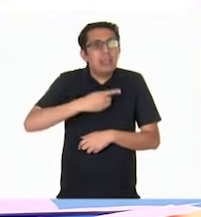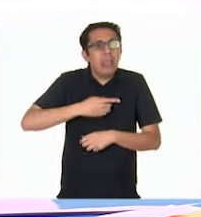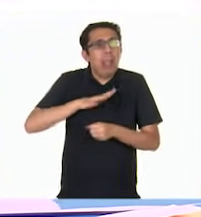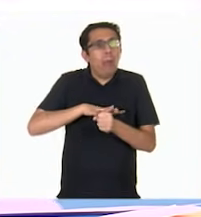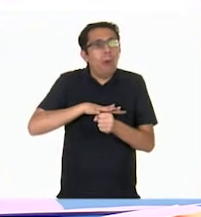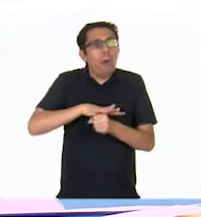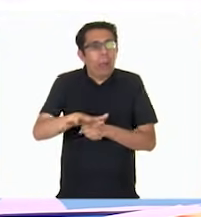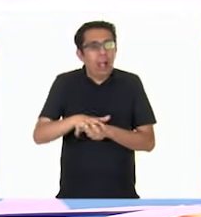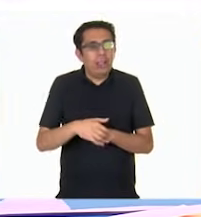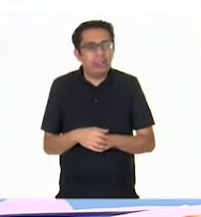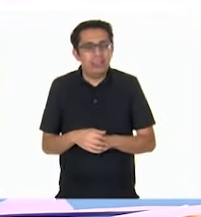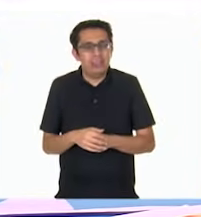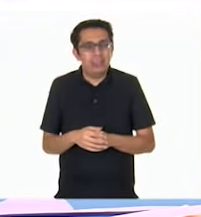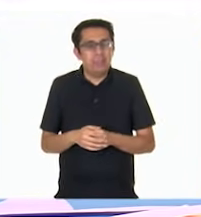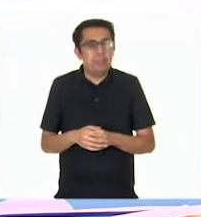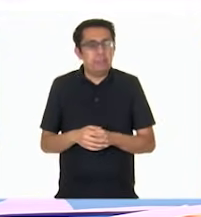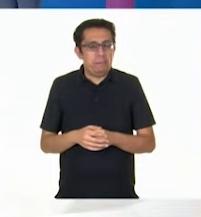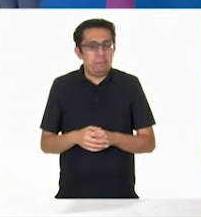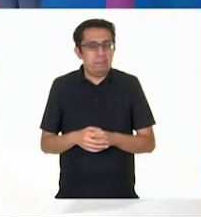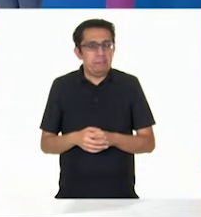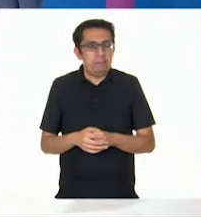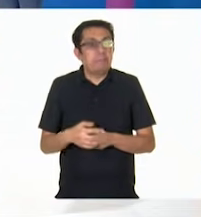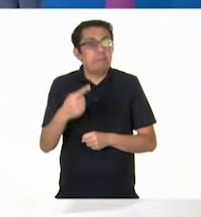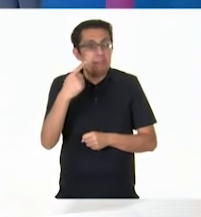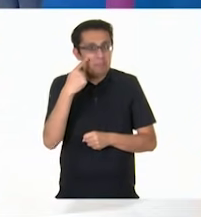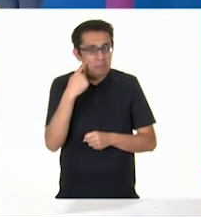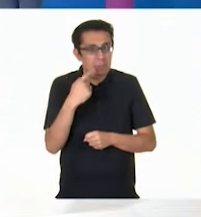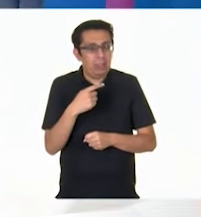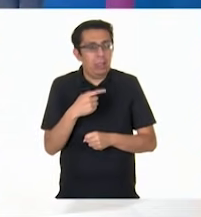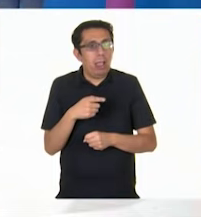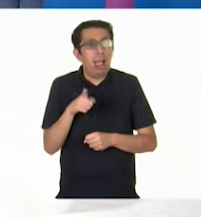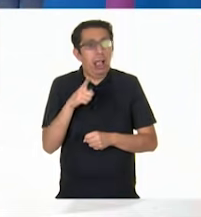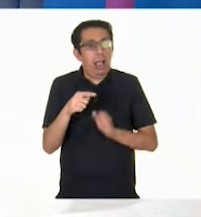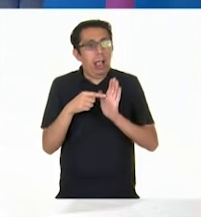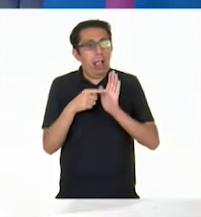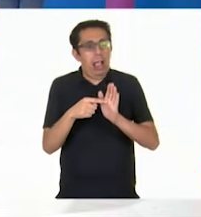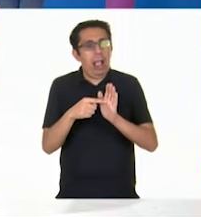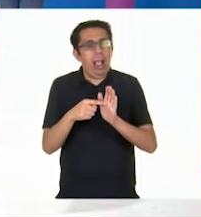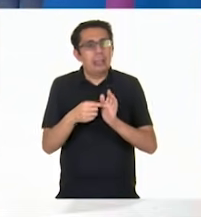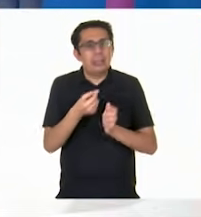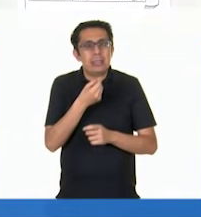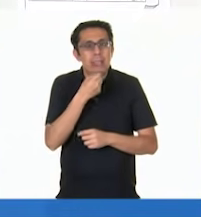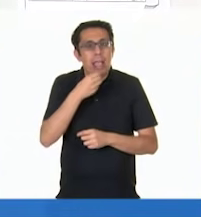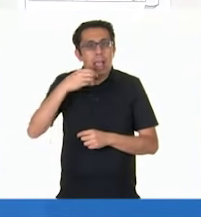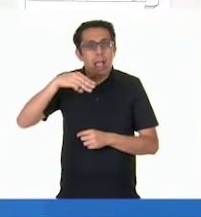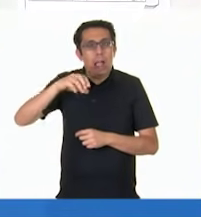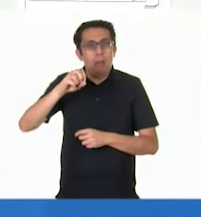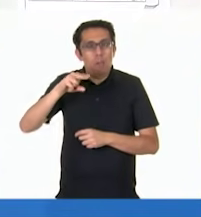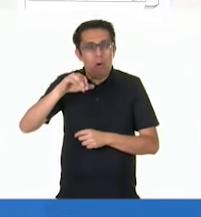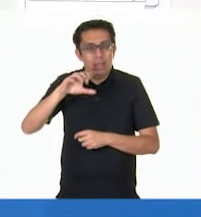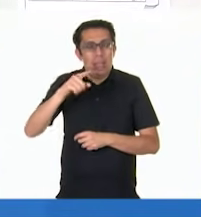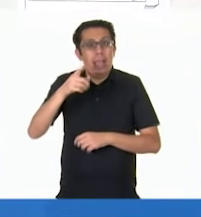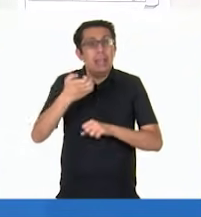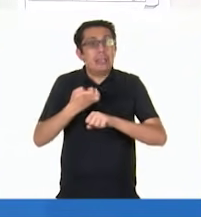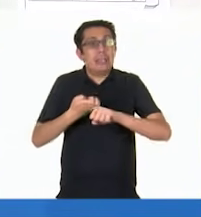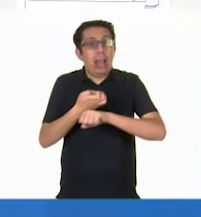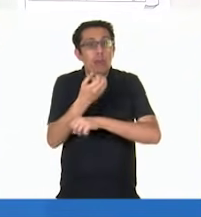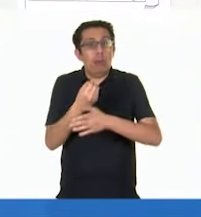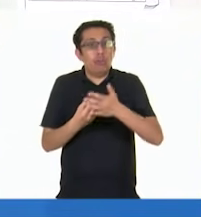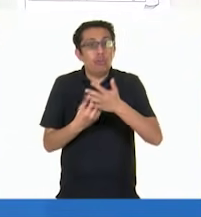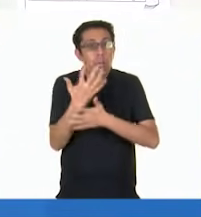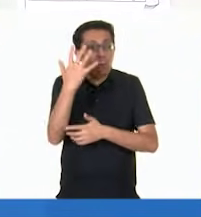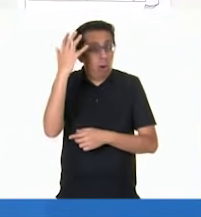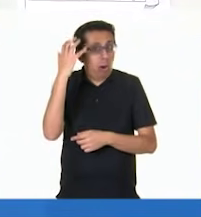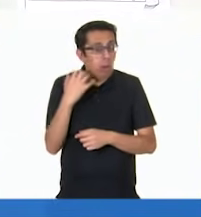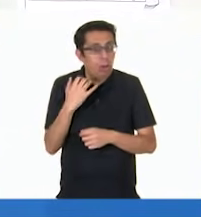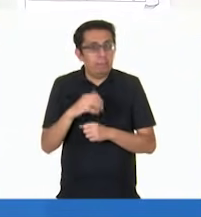¡Ay! A mí también. Bueno, pues vamos a escuchar a Mónica Sánchez del estado de Nuevo León. ¡Hasta Nuevo